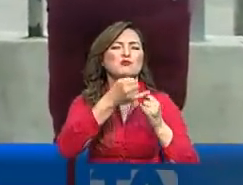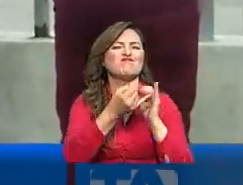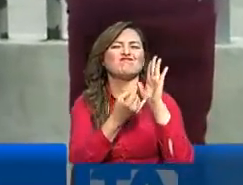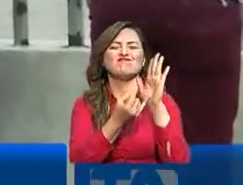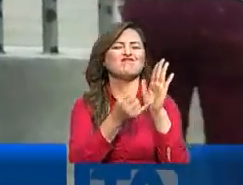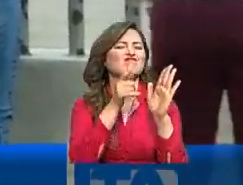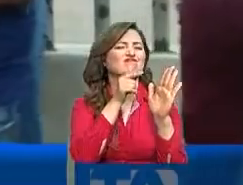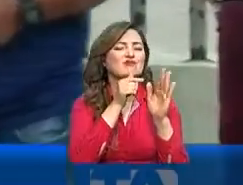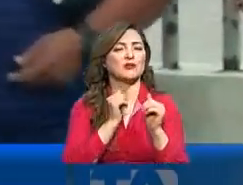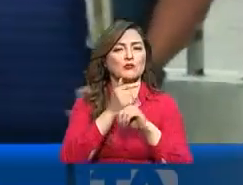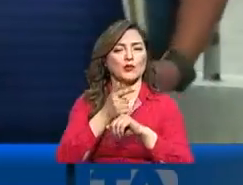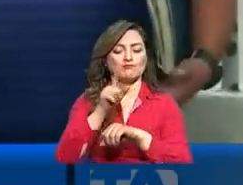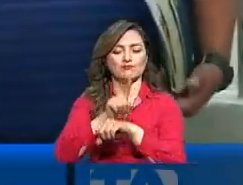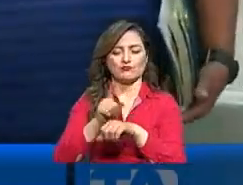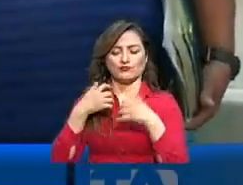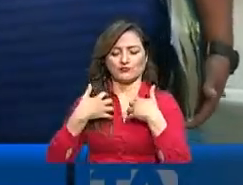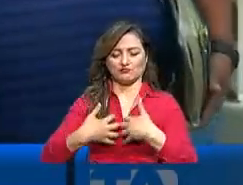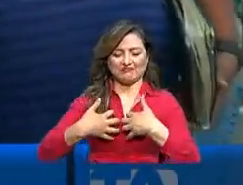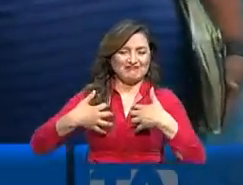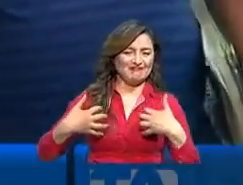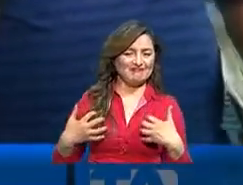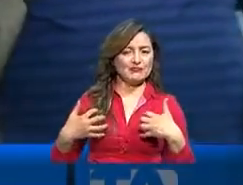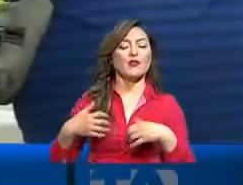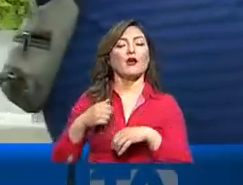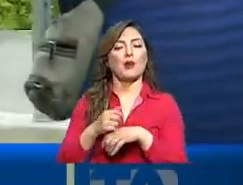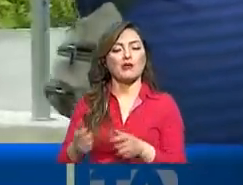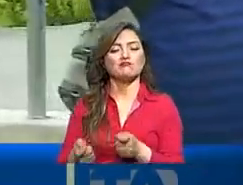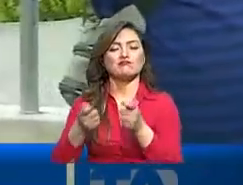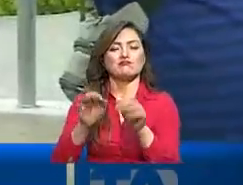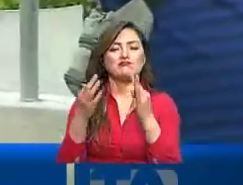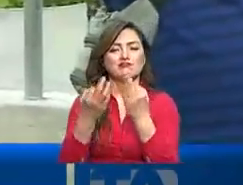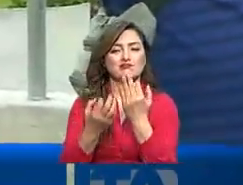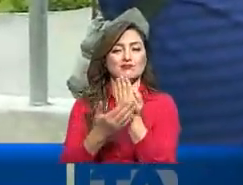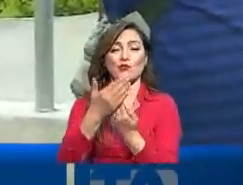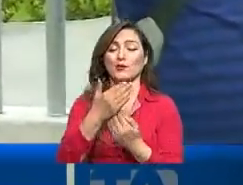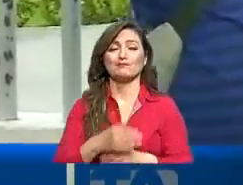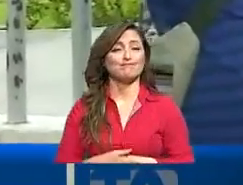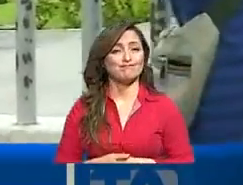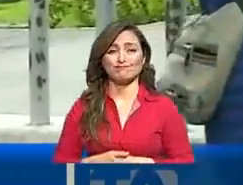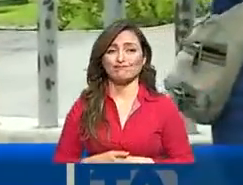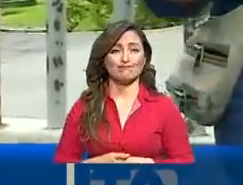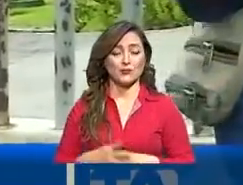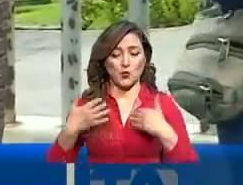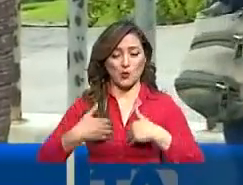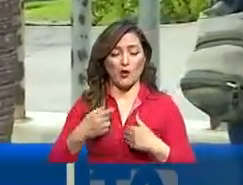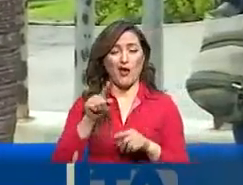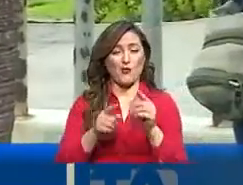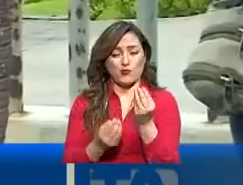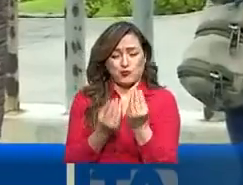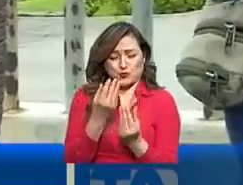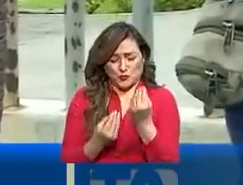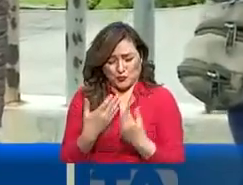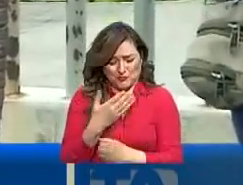autopsia médico-legal para entregar a los familiares. No es tarea fácil, compañeras, considerando que los cuerpos están incinerados,